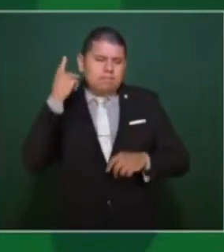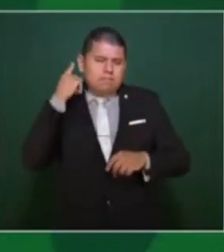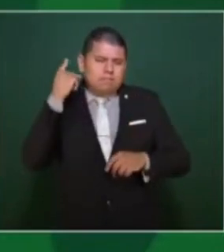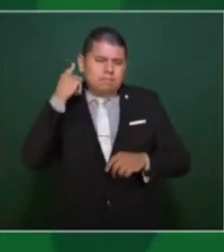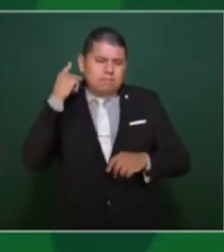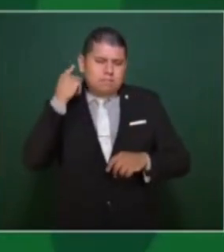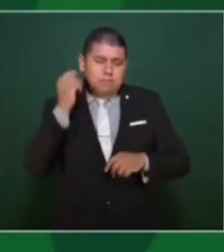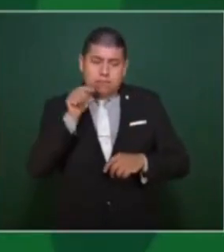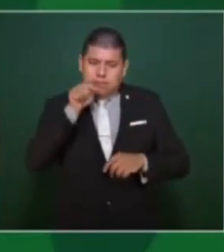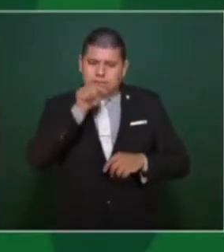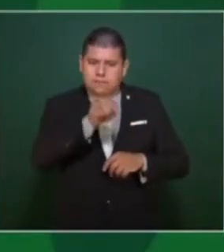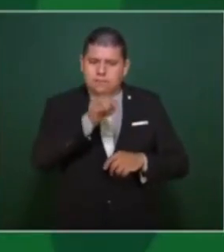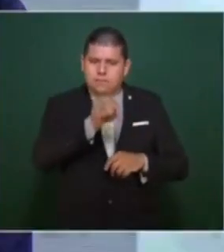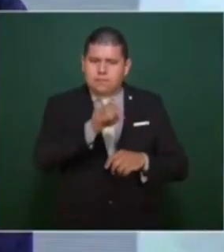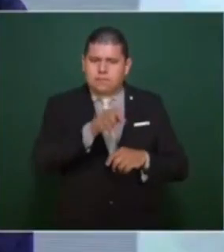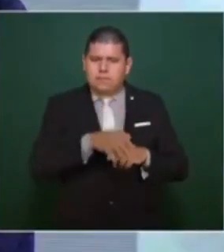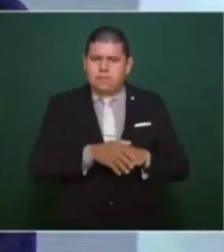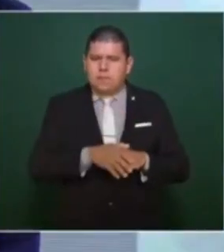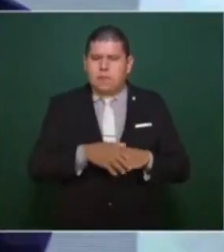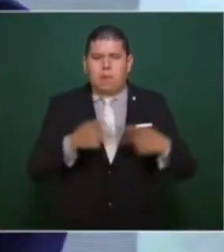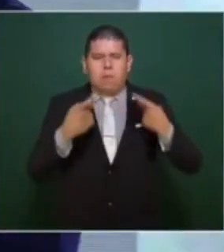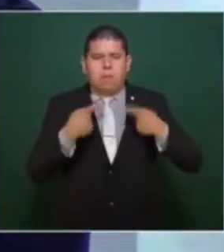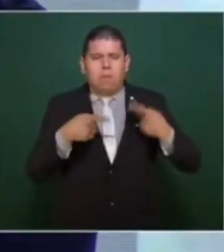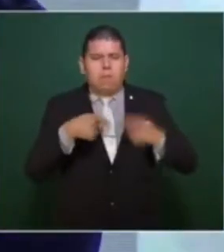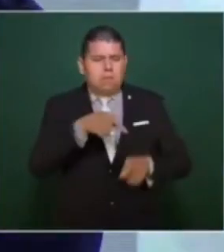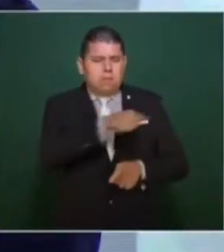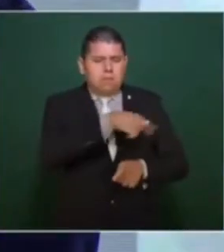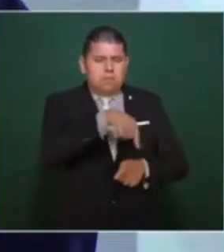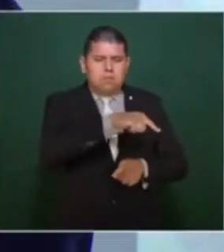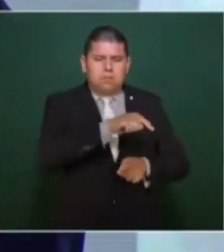habían los políticos